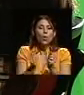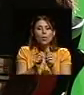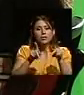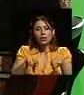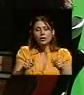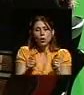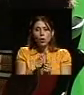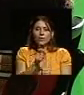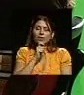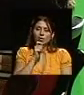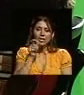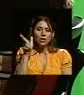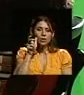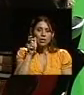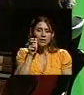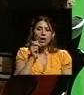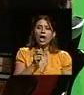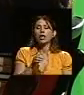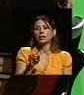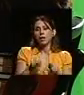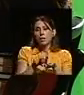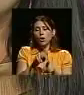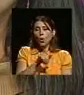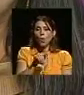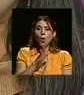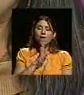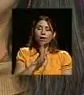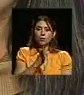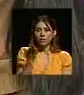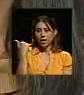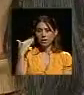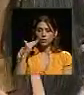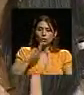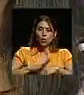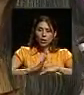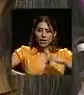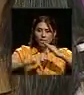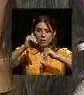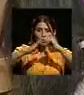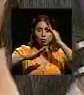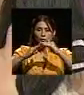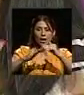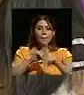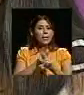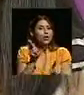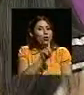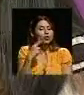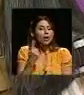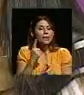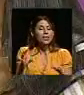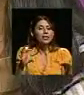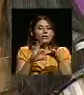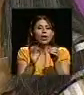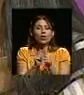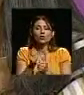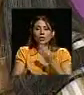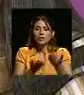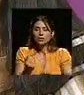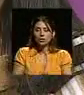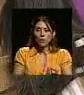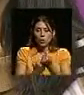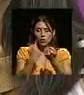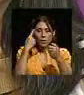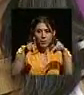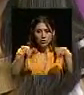auditivas, lo que hablamos de infraestructura, pero además no solo lo que tiene que ver con los servicios de apoyo que se les pueda prestar a las personas con